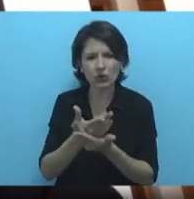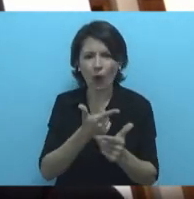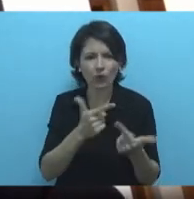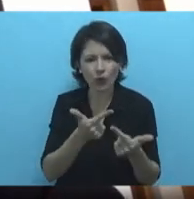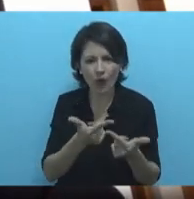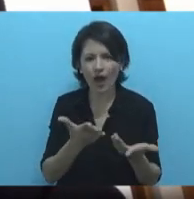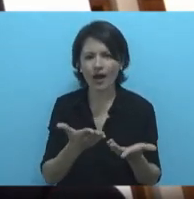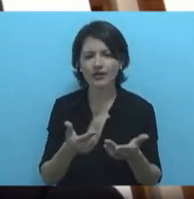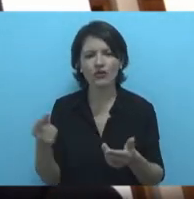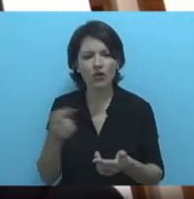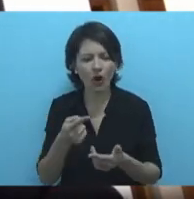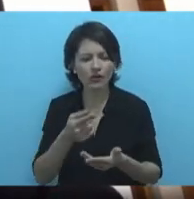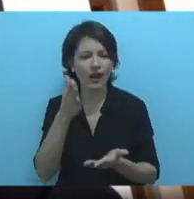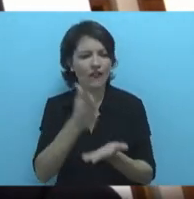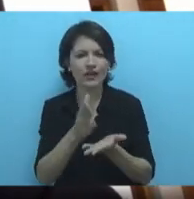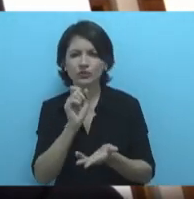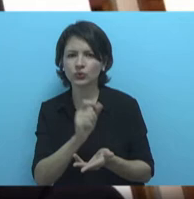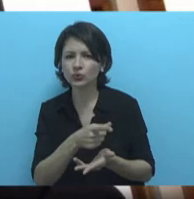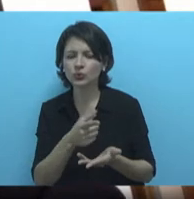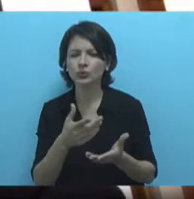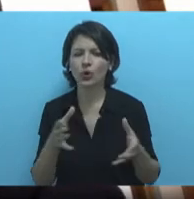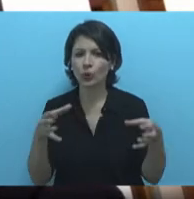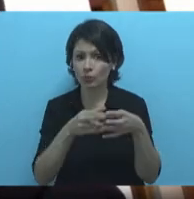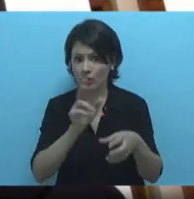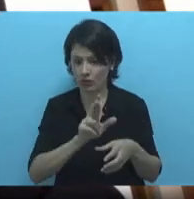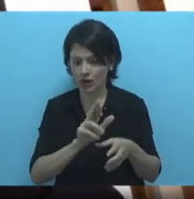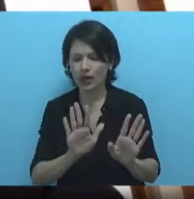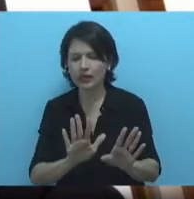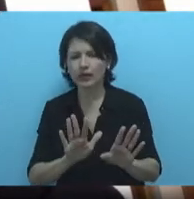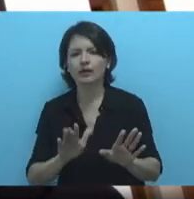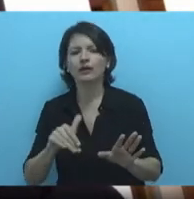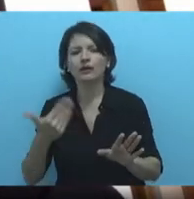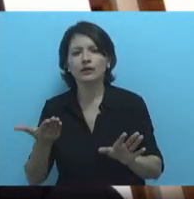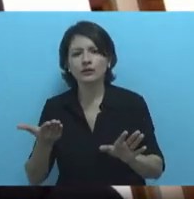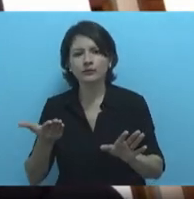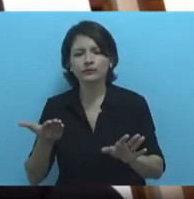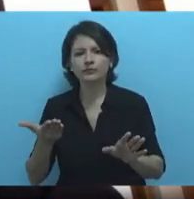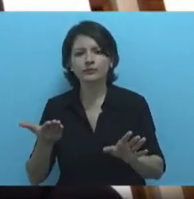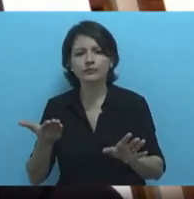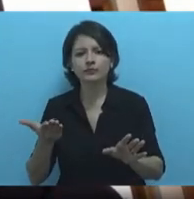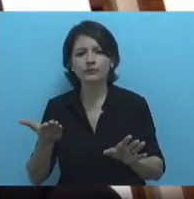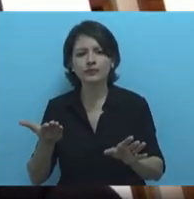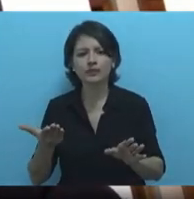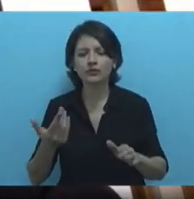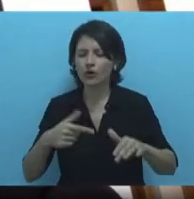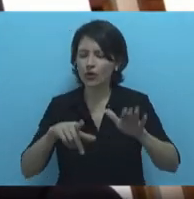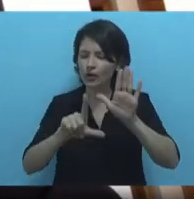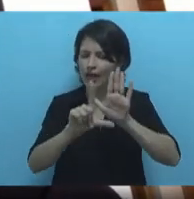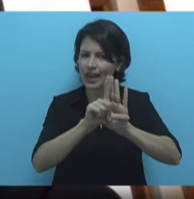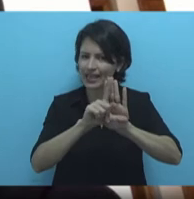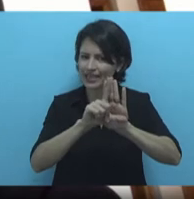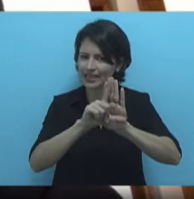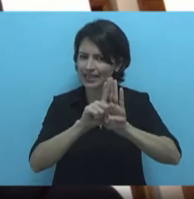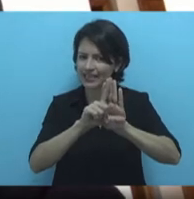derechos y garantías constitucionales en tal sentido entendemos que la legislación debe focalizar una mirada y